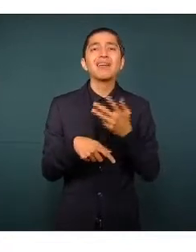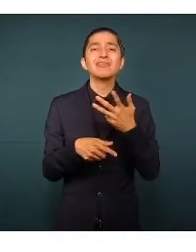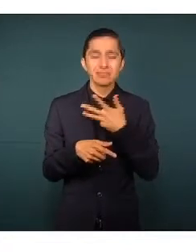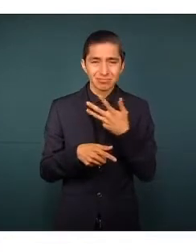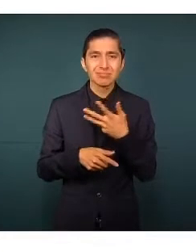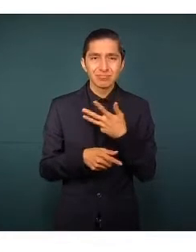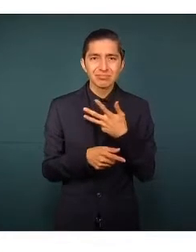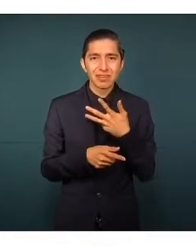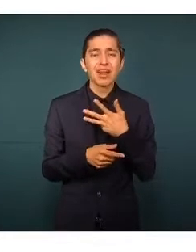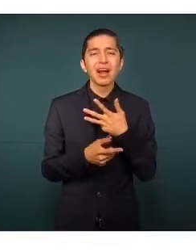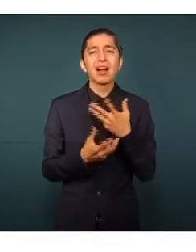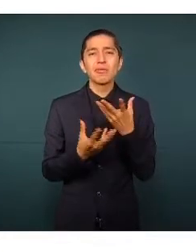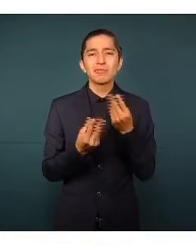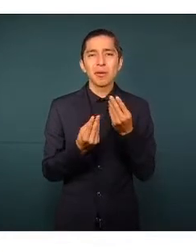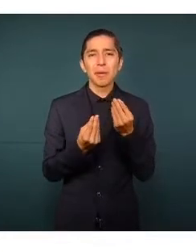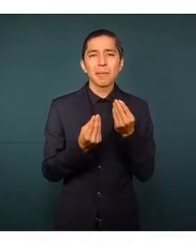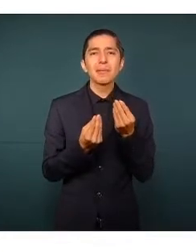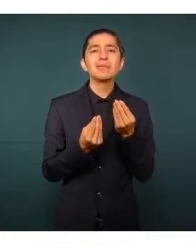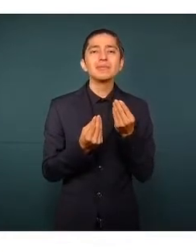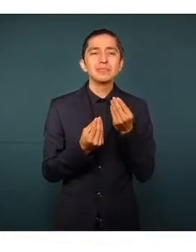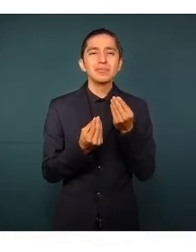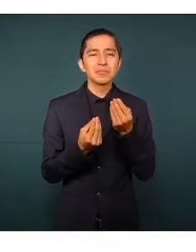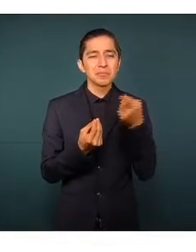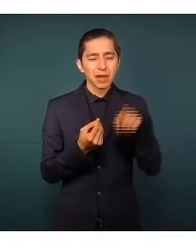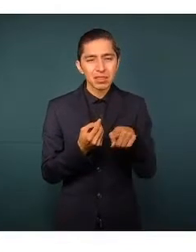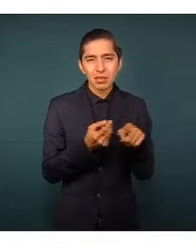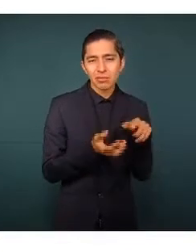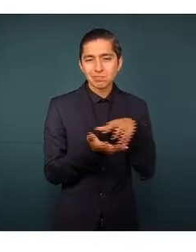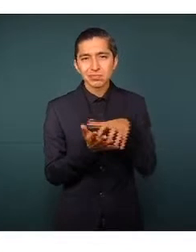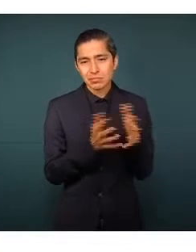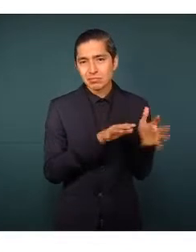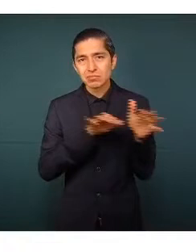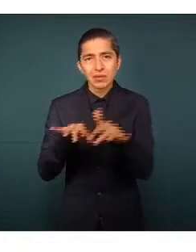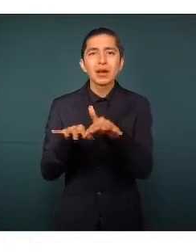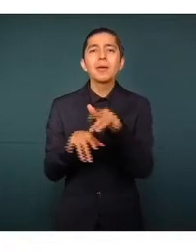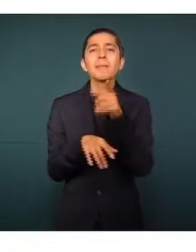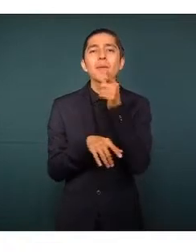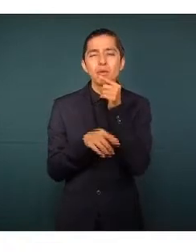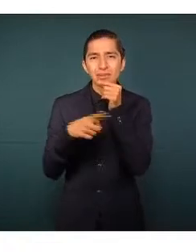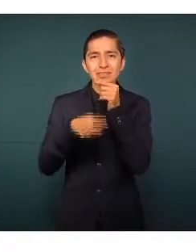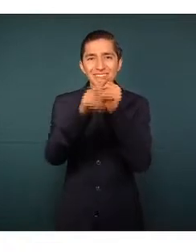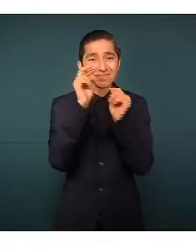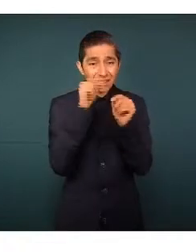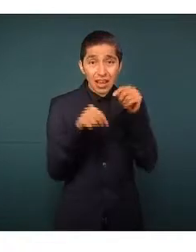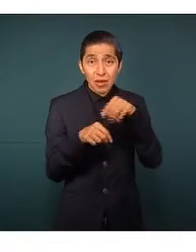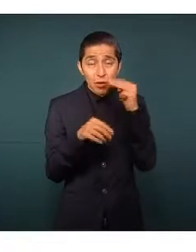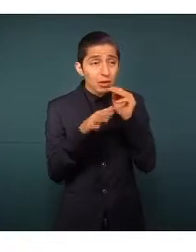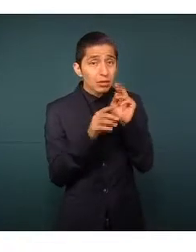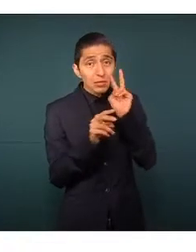importante de policías. Y aquí en Morelia lo podemos observar en la lámina,